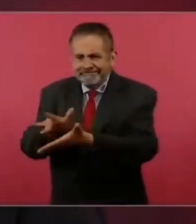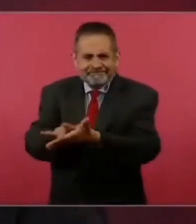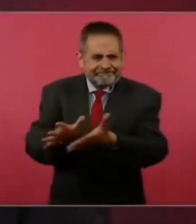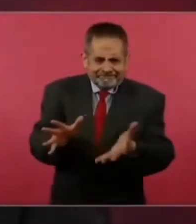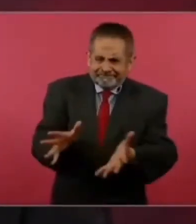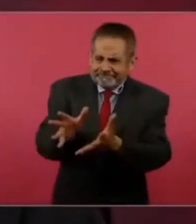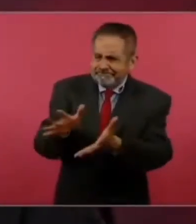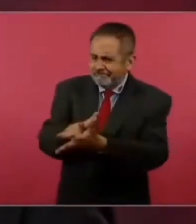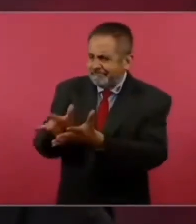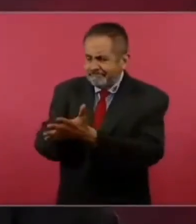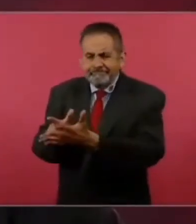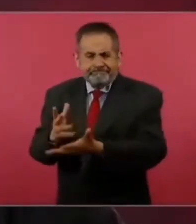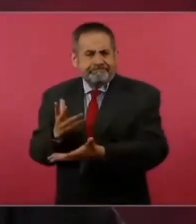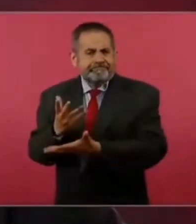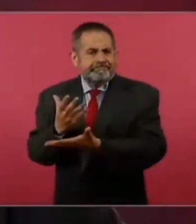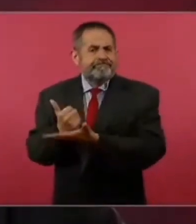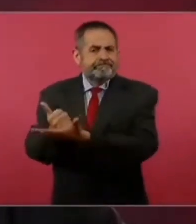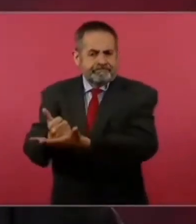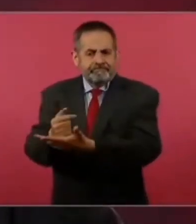nuestros paisanos